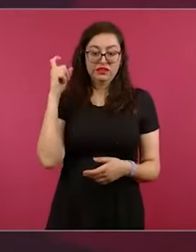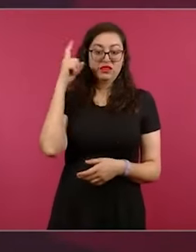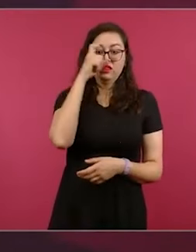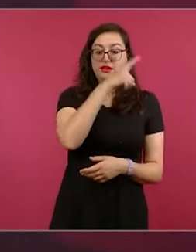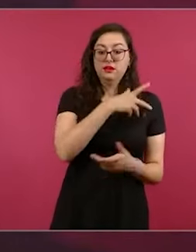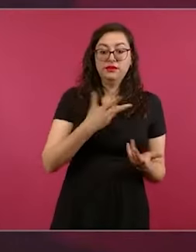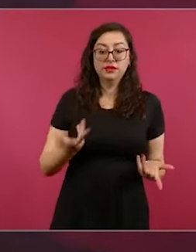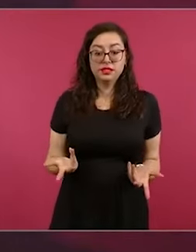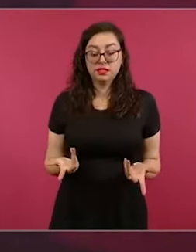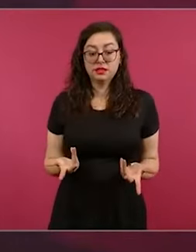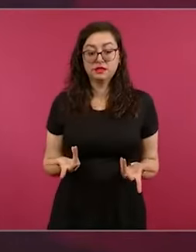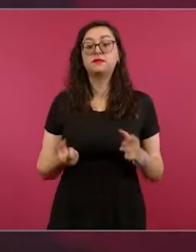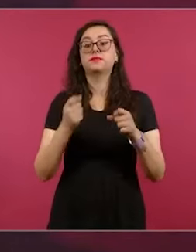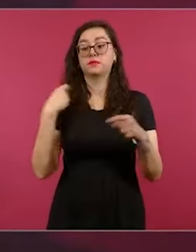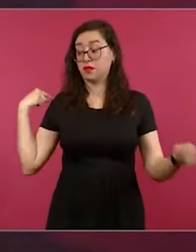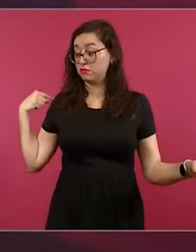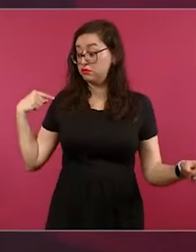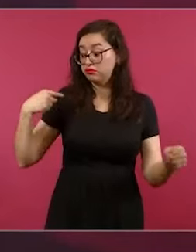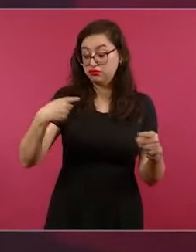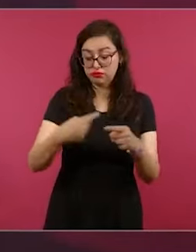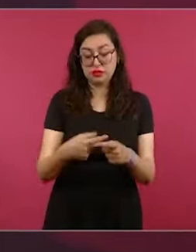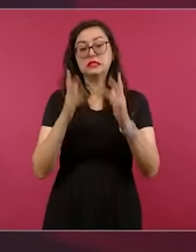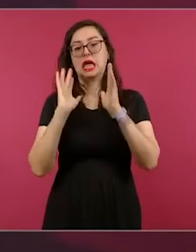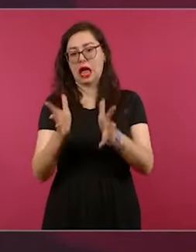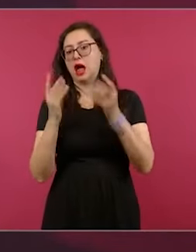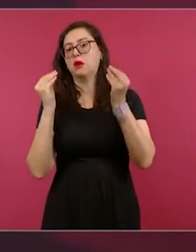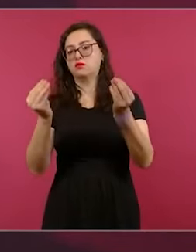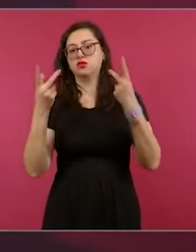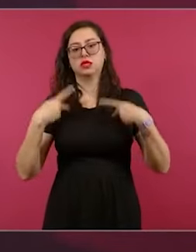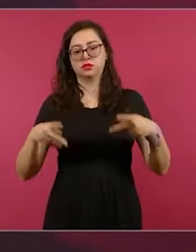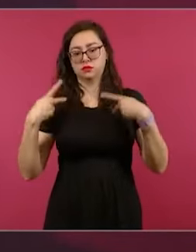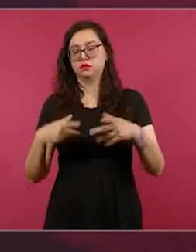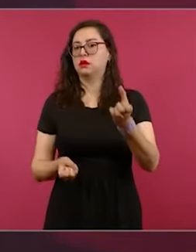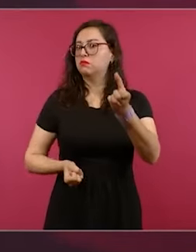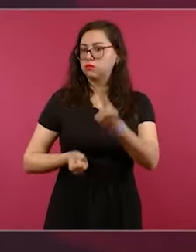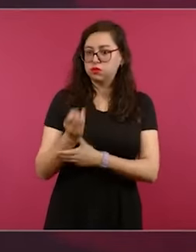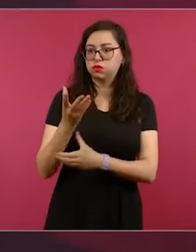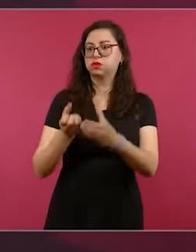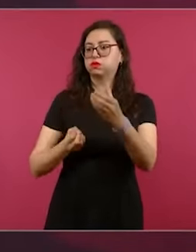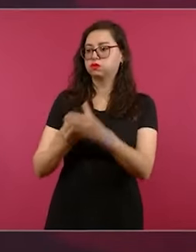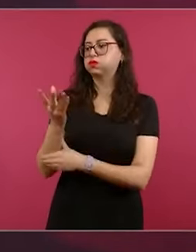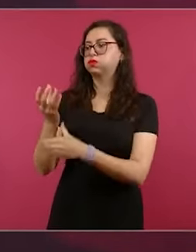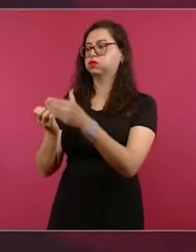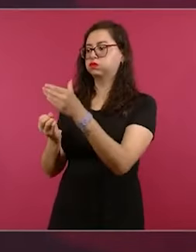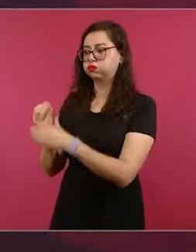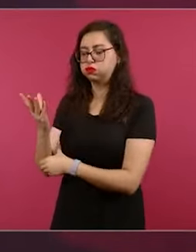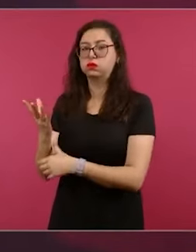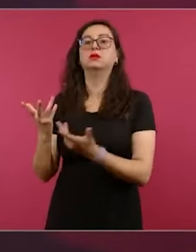indígenas pobres que no tienen para su defensa, que nunca tuvieron,